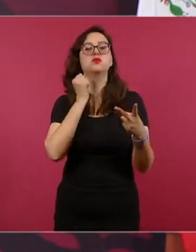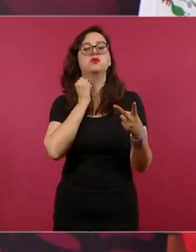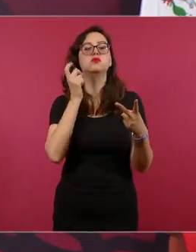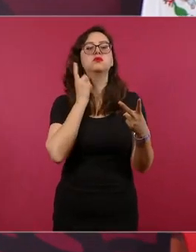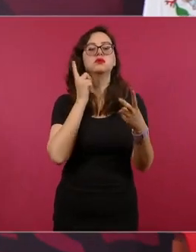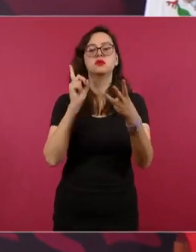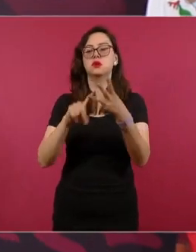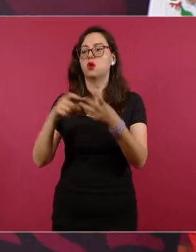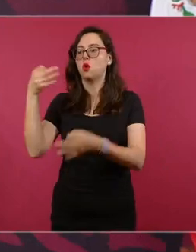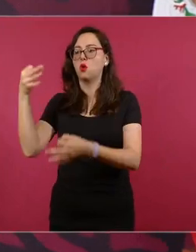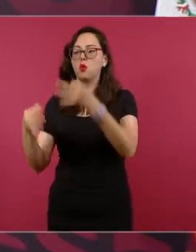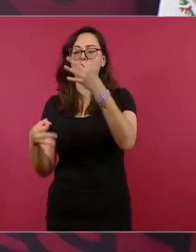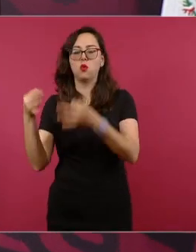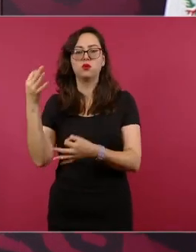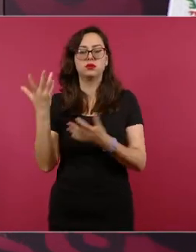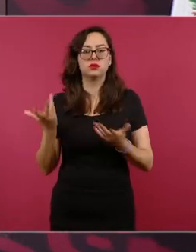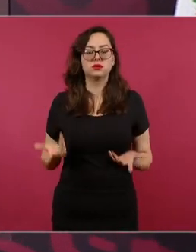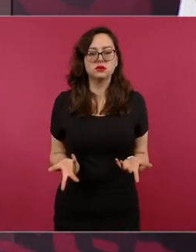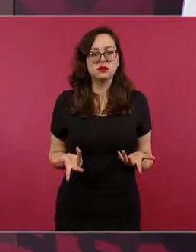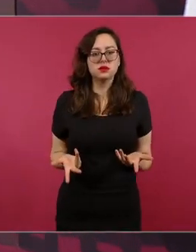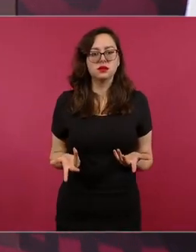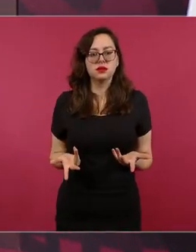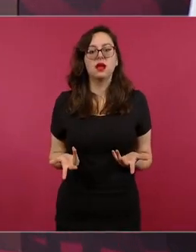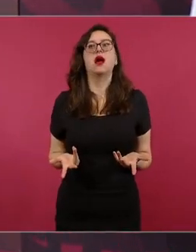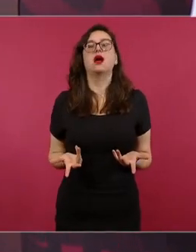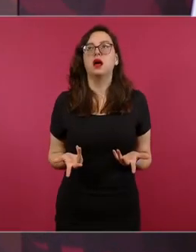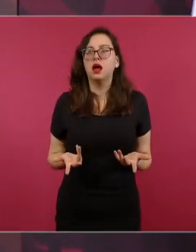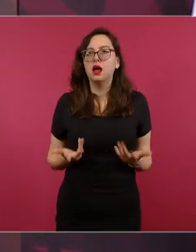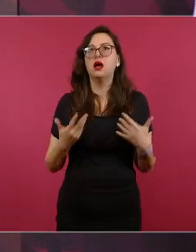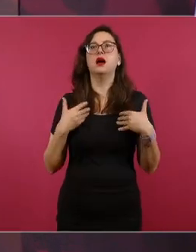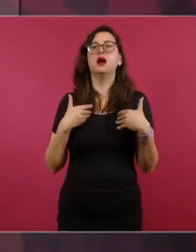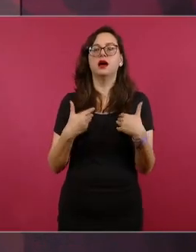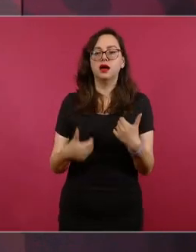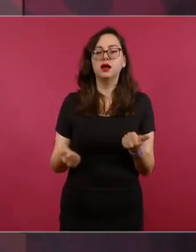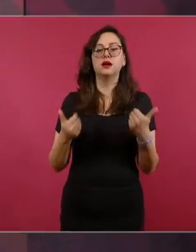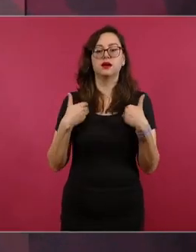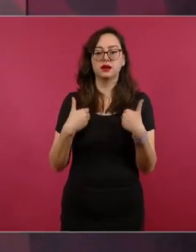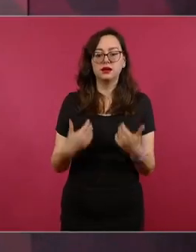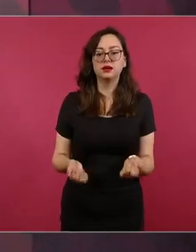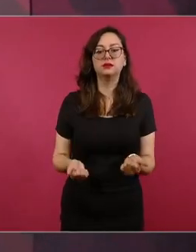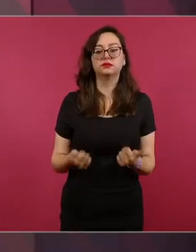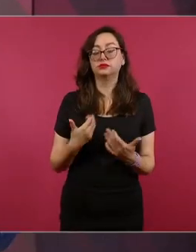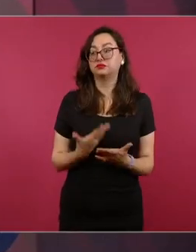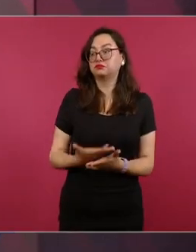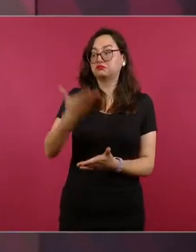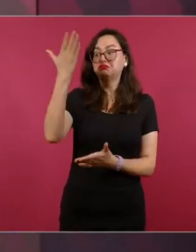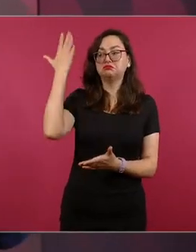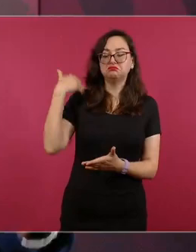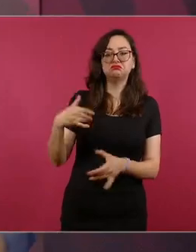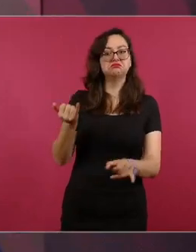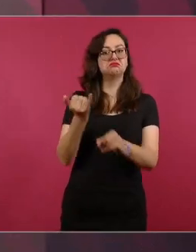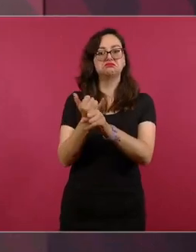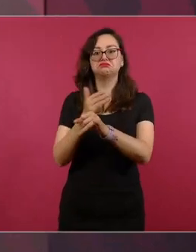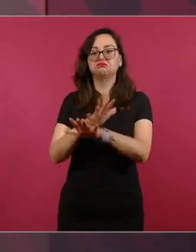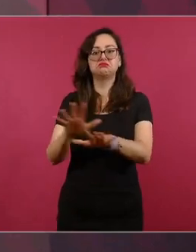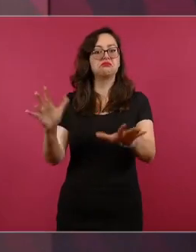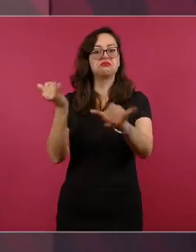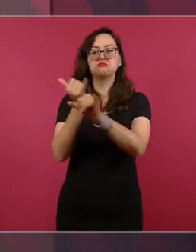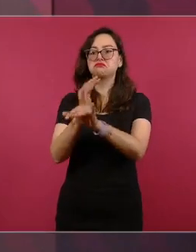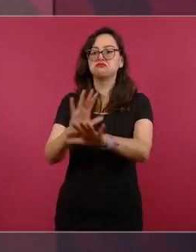Antes se ocultaba todo porque sostenían que la política era asunto de los políticos,